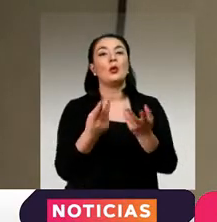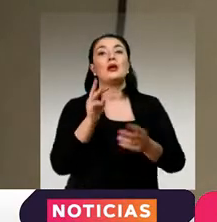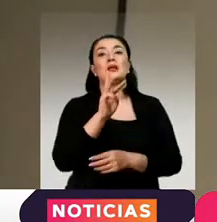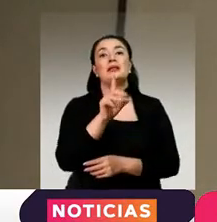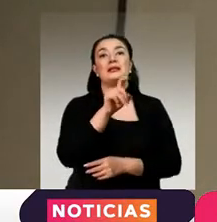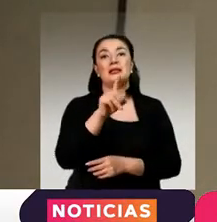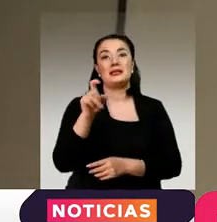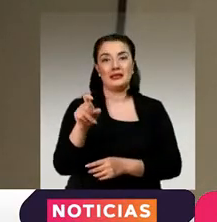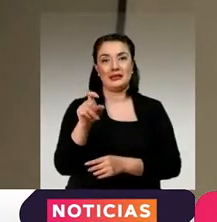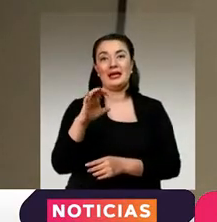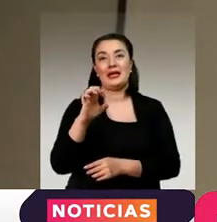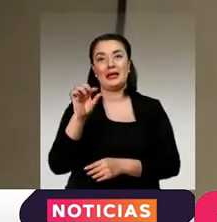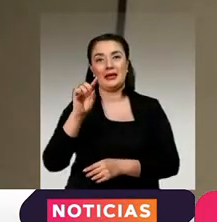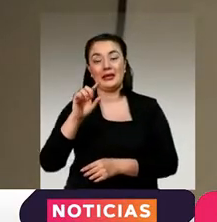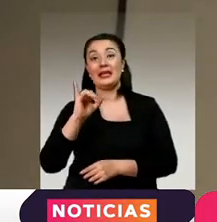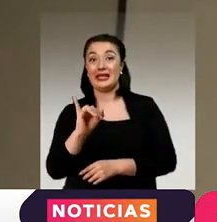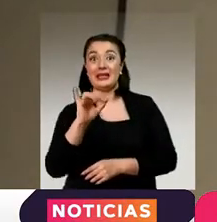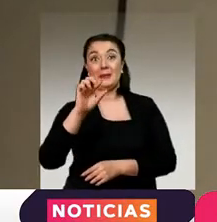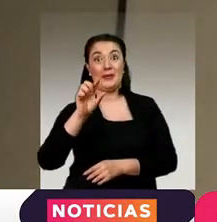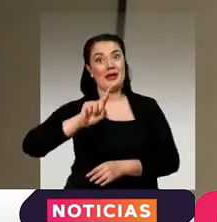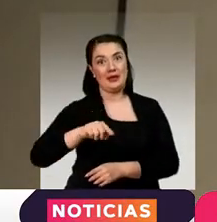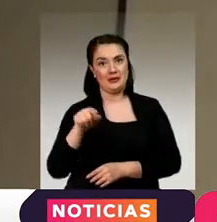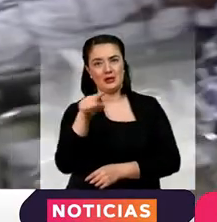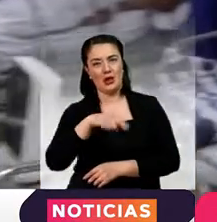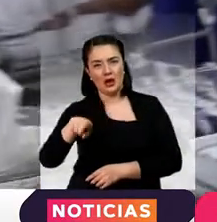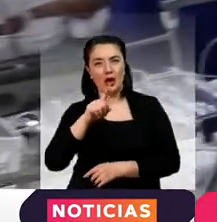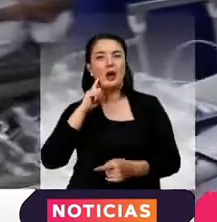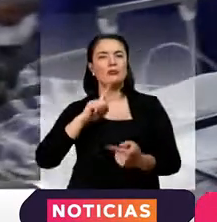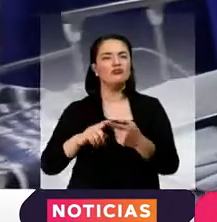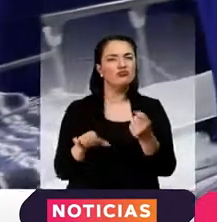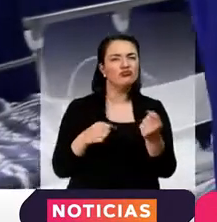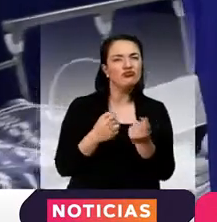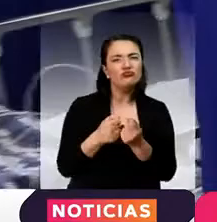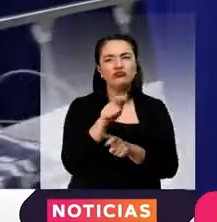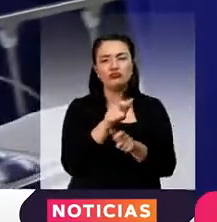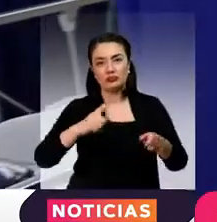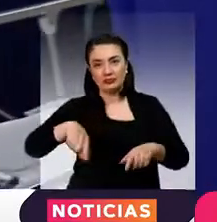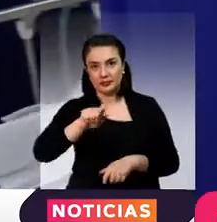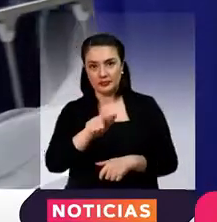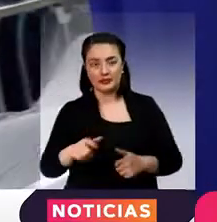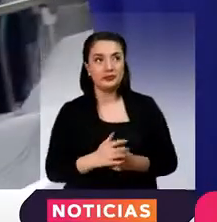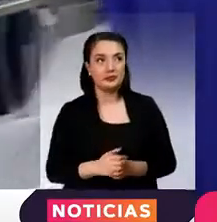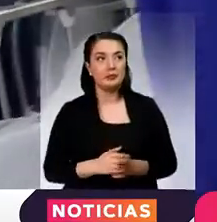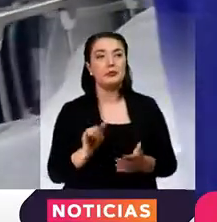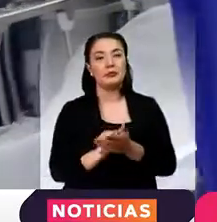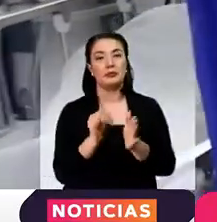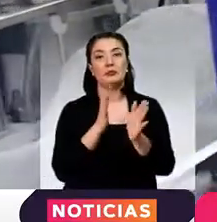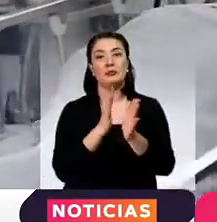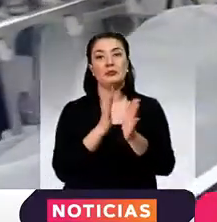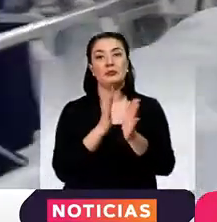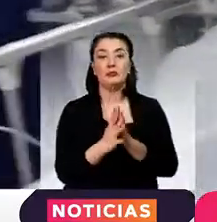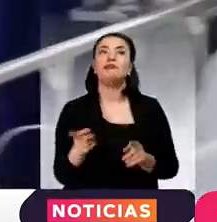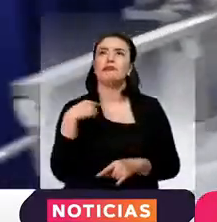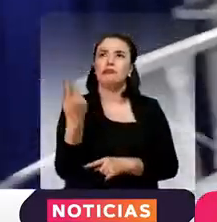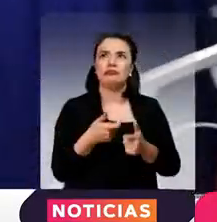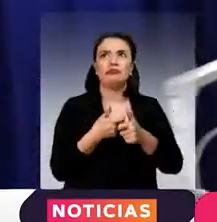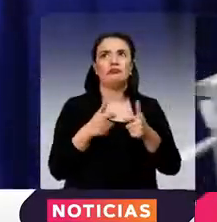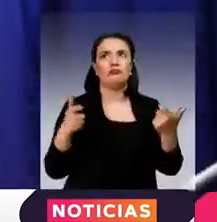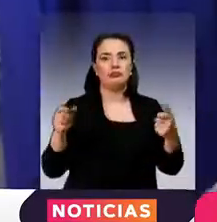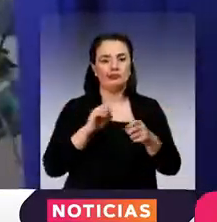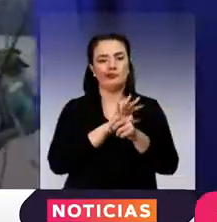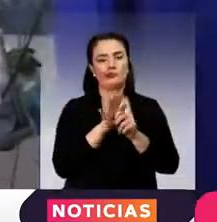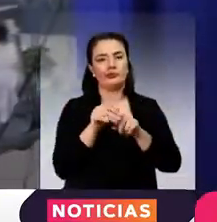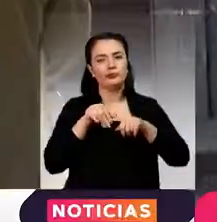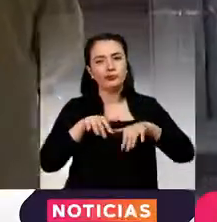366 IPS que nos están apoyando en cuidado intensivo. Finalmente habló del aumento de contagios de COVID-19 en el territorio